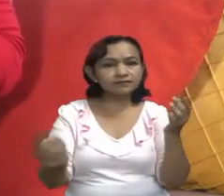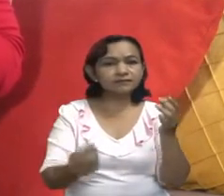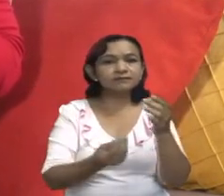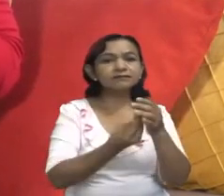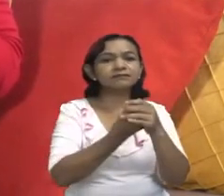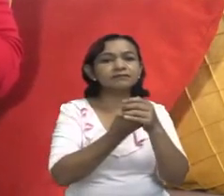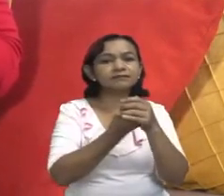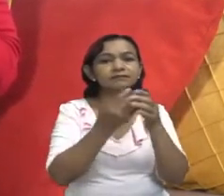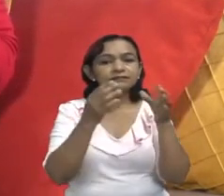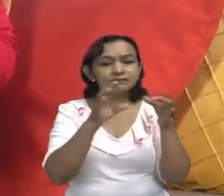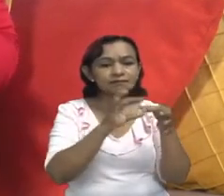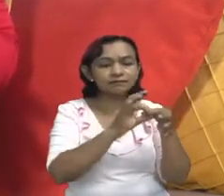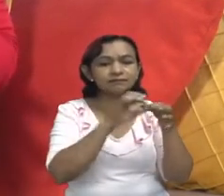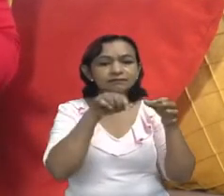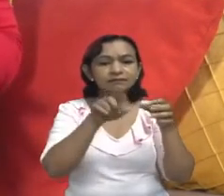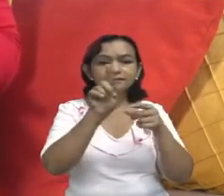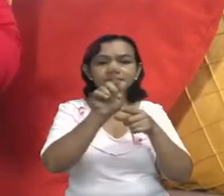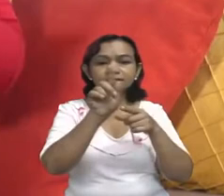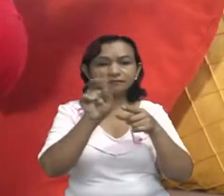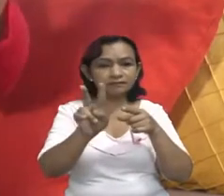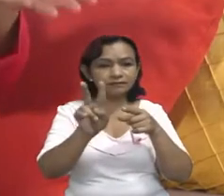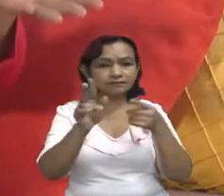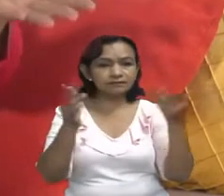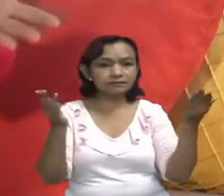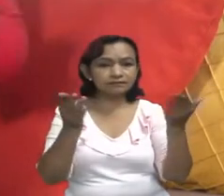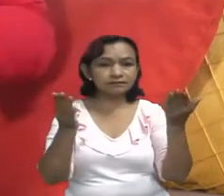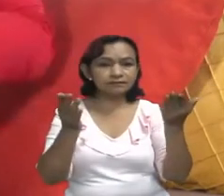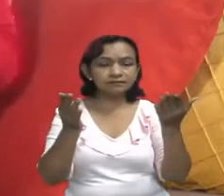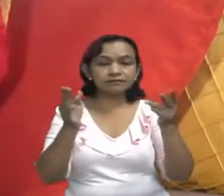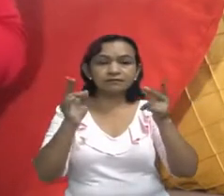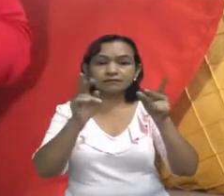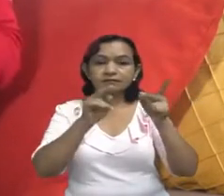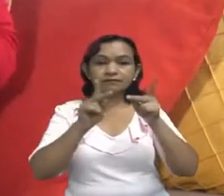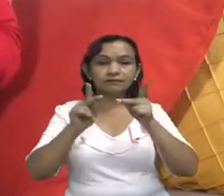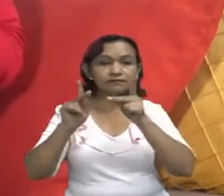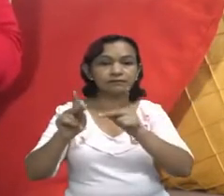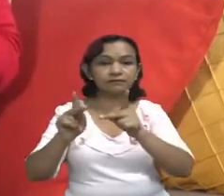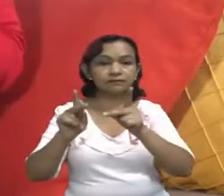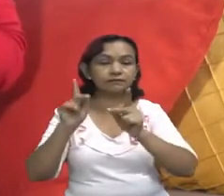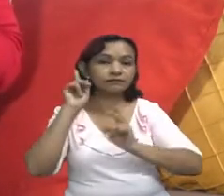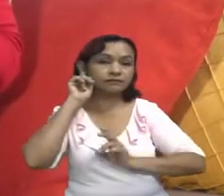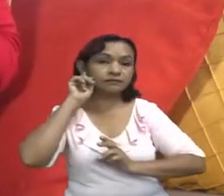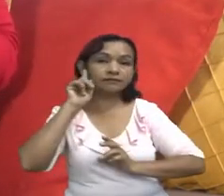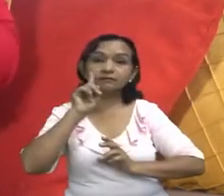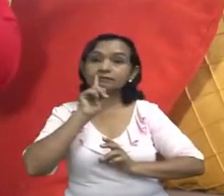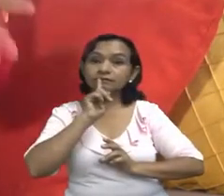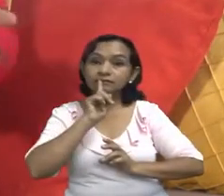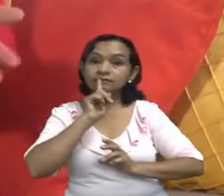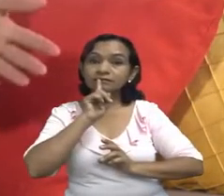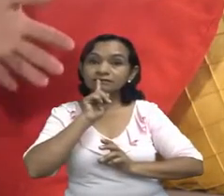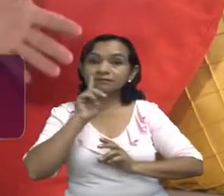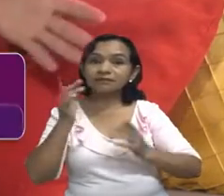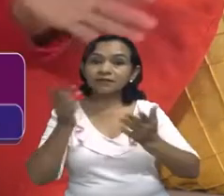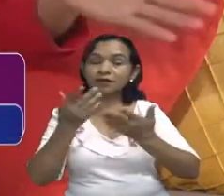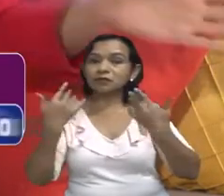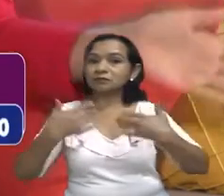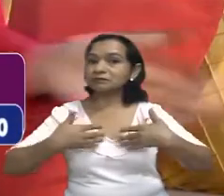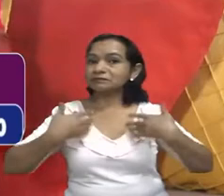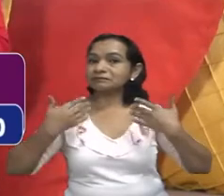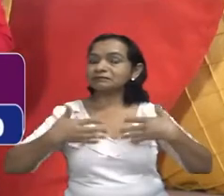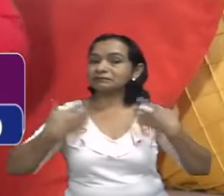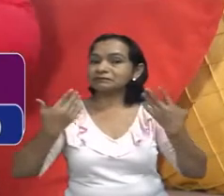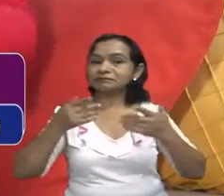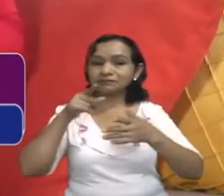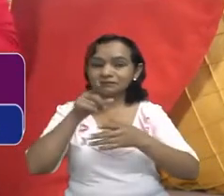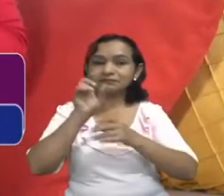se da también en nuestro canal, como es para la población sorda, pues, y por eso es que